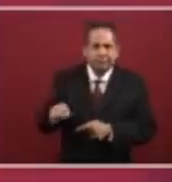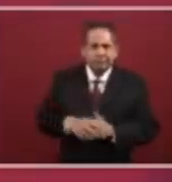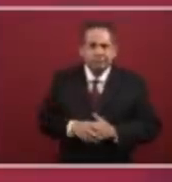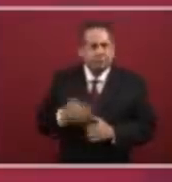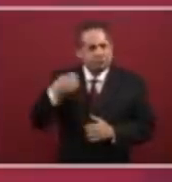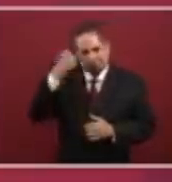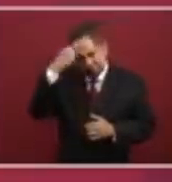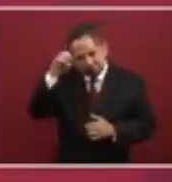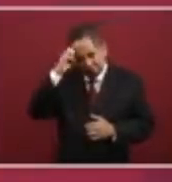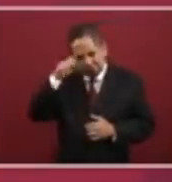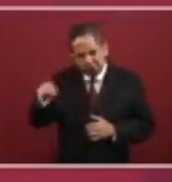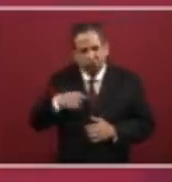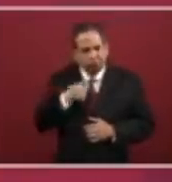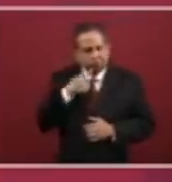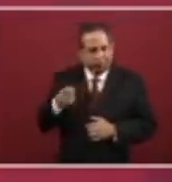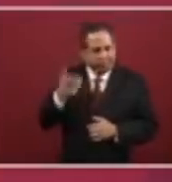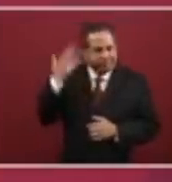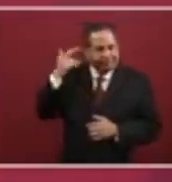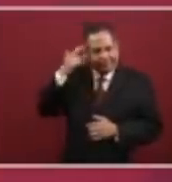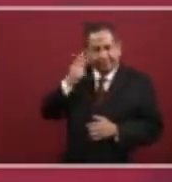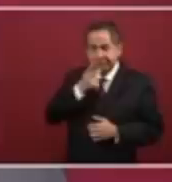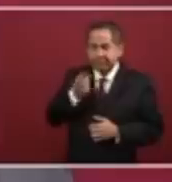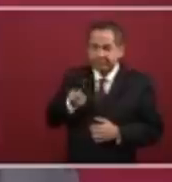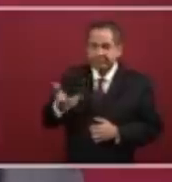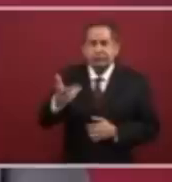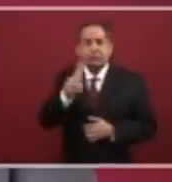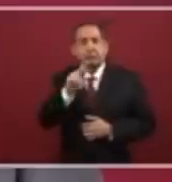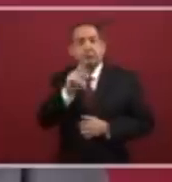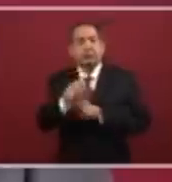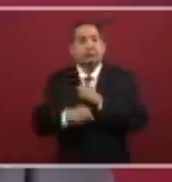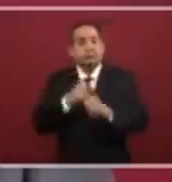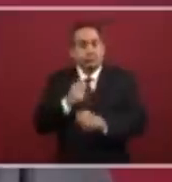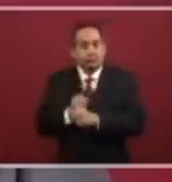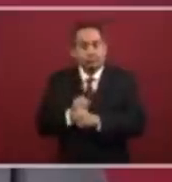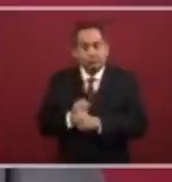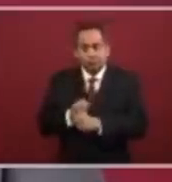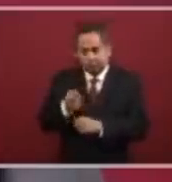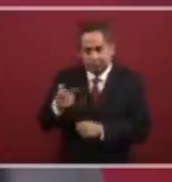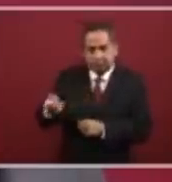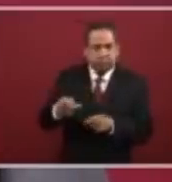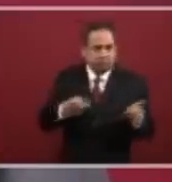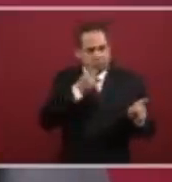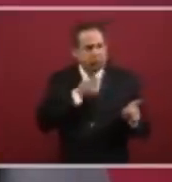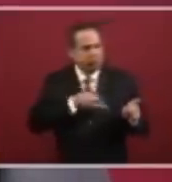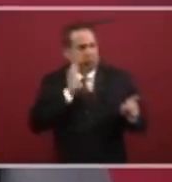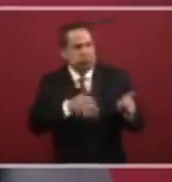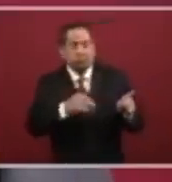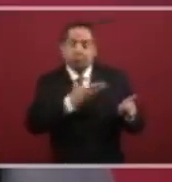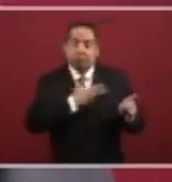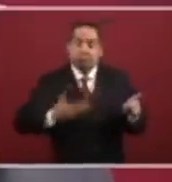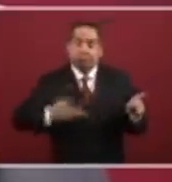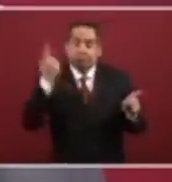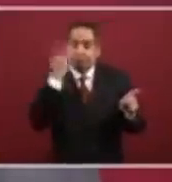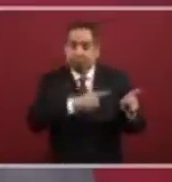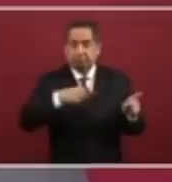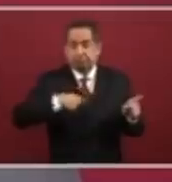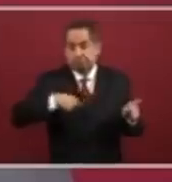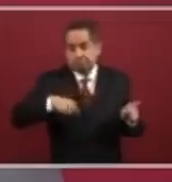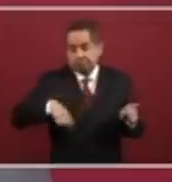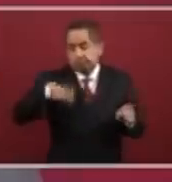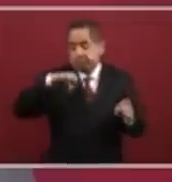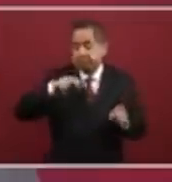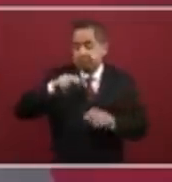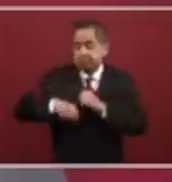decía yo, 80 años, y dice, acepto, ya por decreto tengo 80 años, pero la